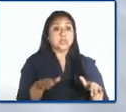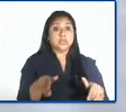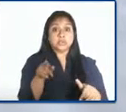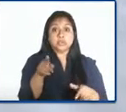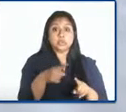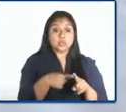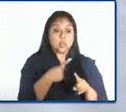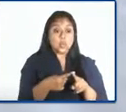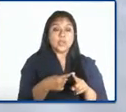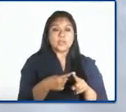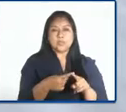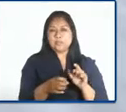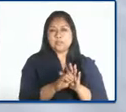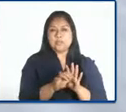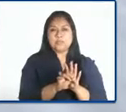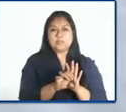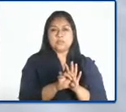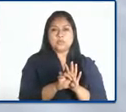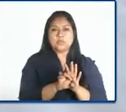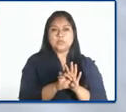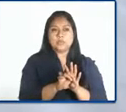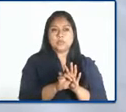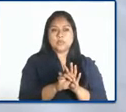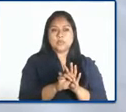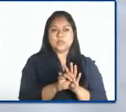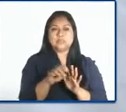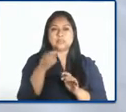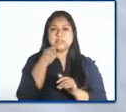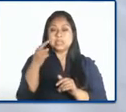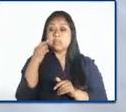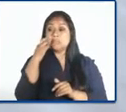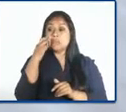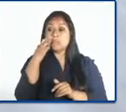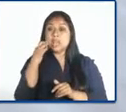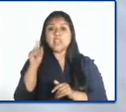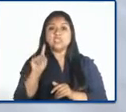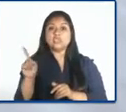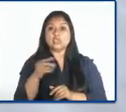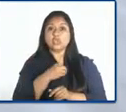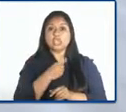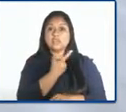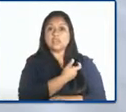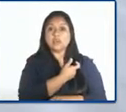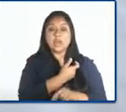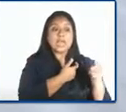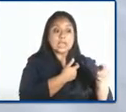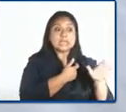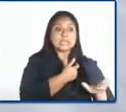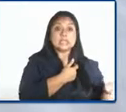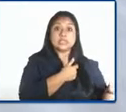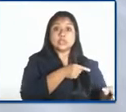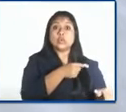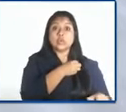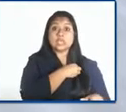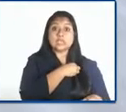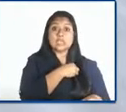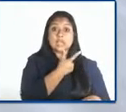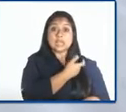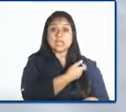cuando en esta disyuntiva sobre si se pueden o no vacunar, es necesario que